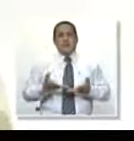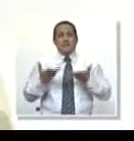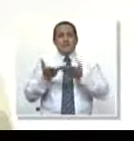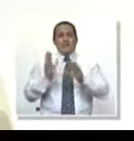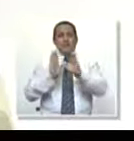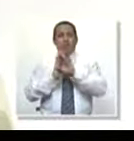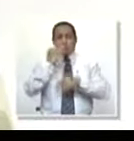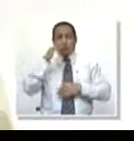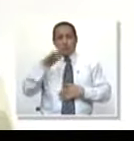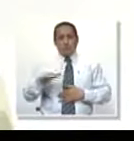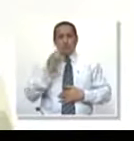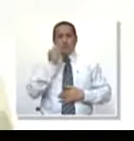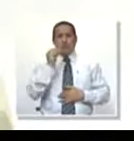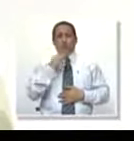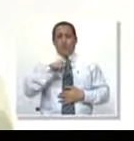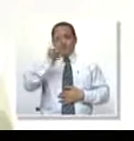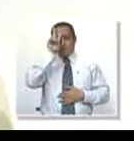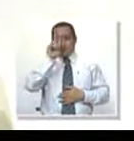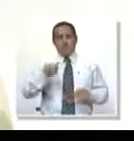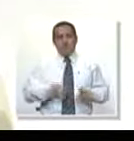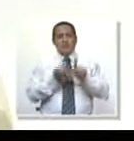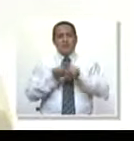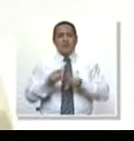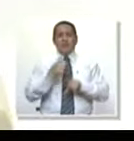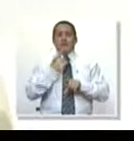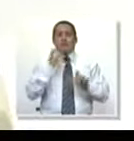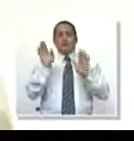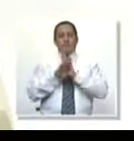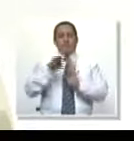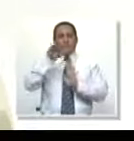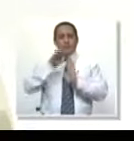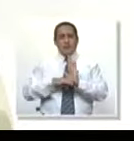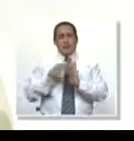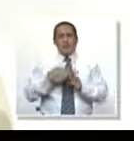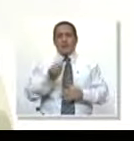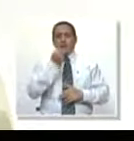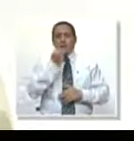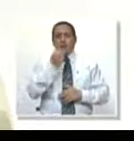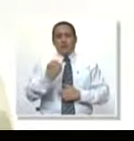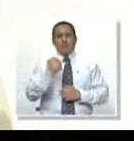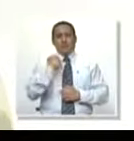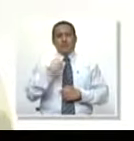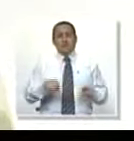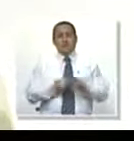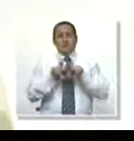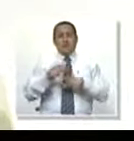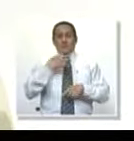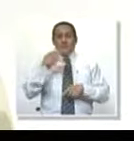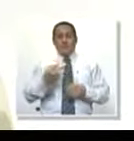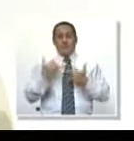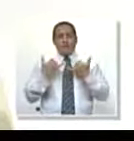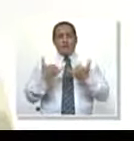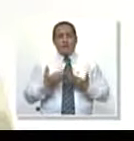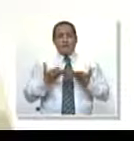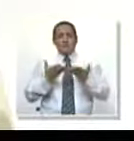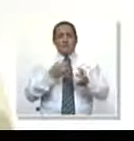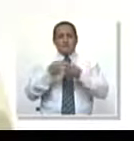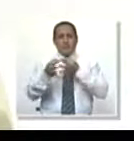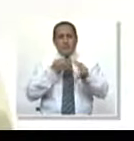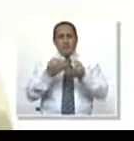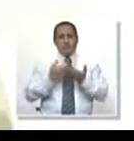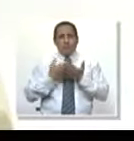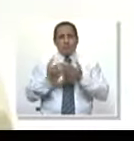través del Código de los niños y adolescentes aquí en el Perú así ido la reducción de la desnutrición Crónica Es cierto que en estos momentos estamos un